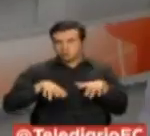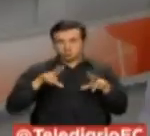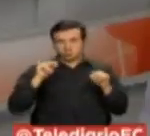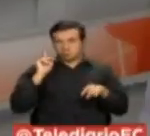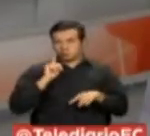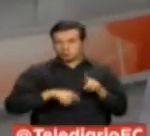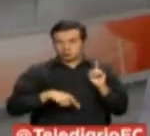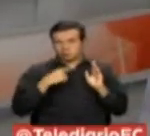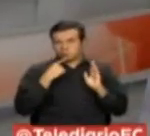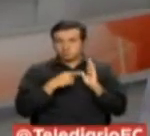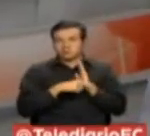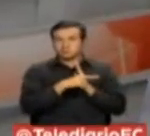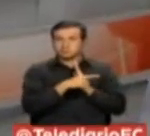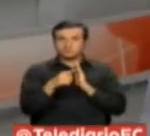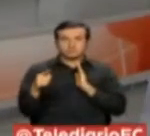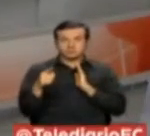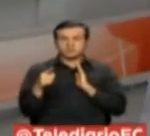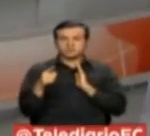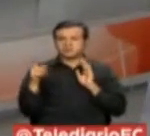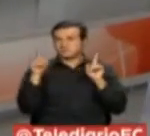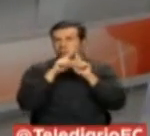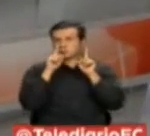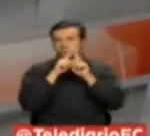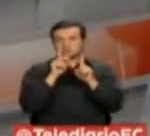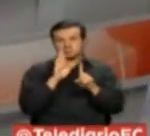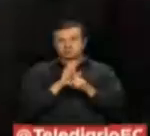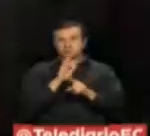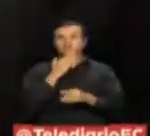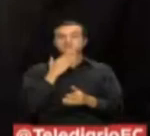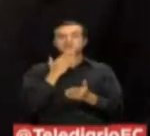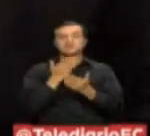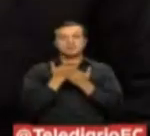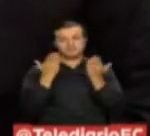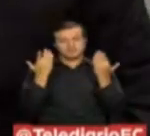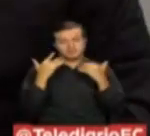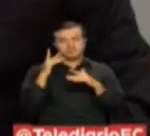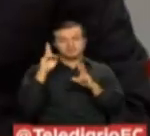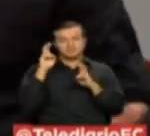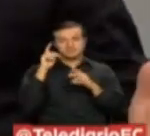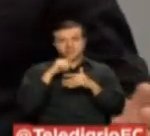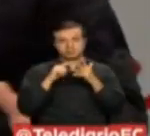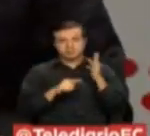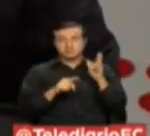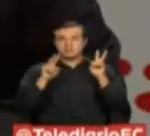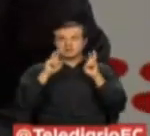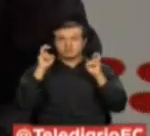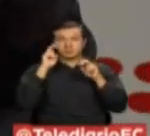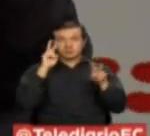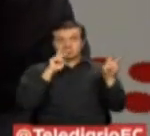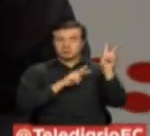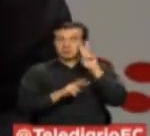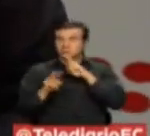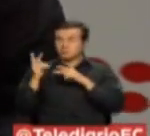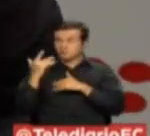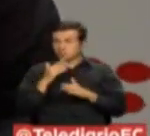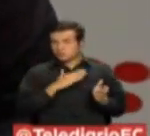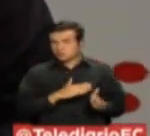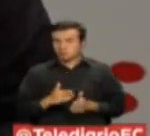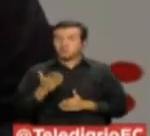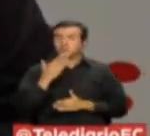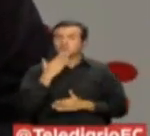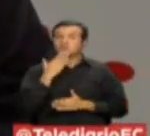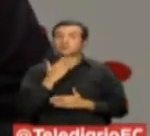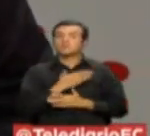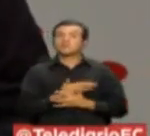otro tipo de actividades como es netamente la operación de las compañías. Gracias, Carlos Pontón, consultor tributario. El tema lo han escuchado ustedes. Esto forma